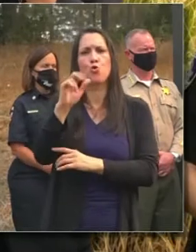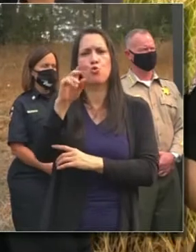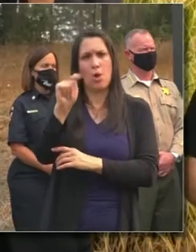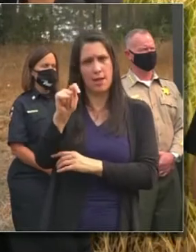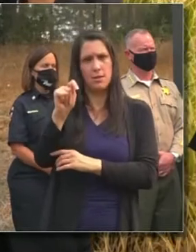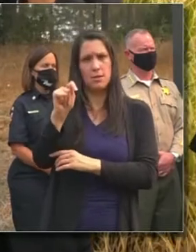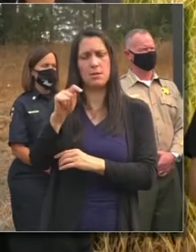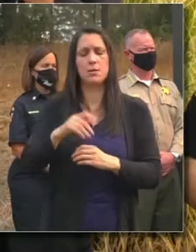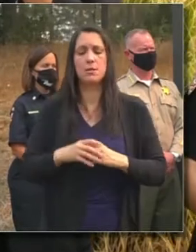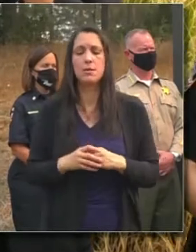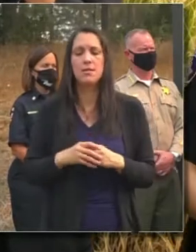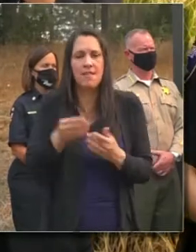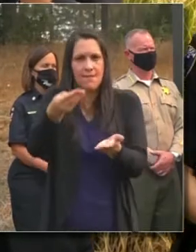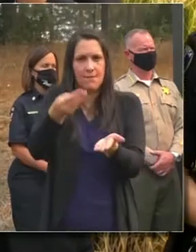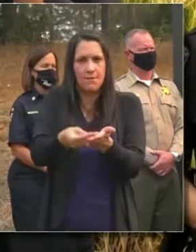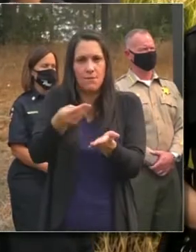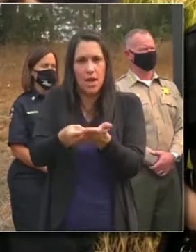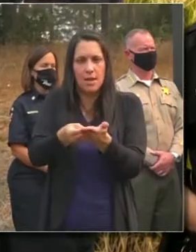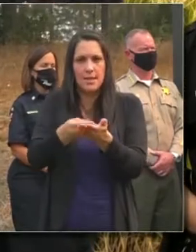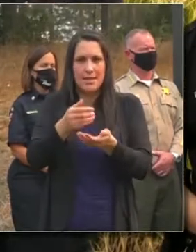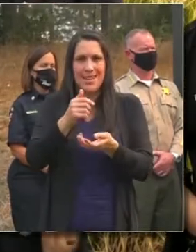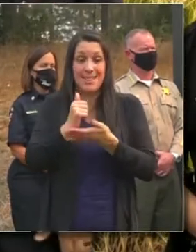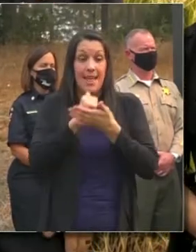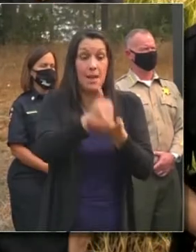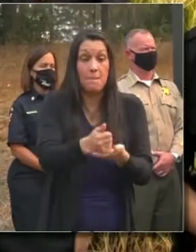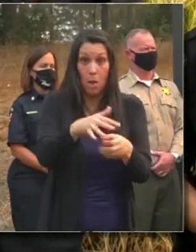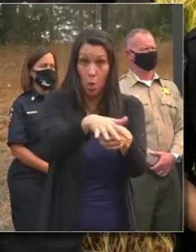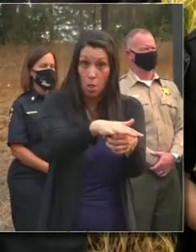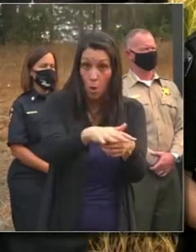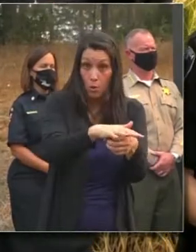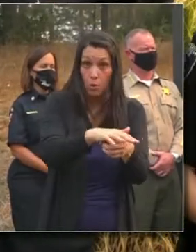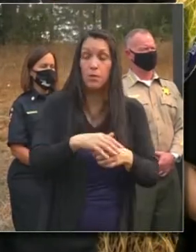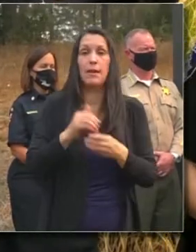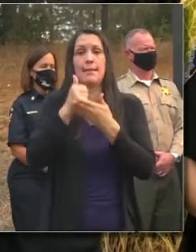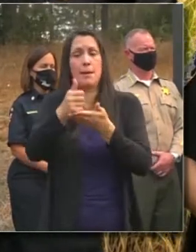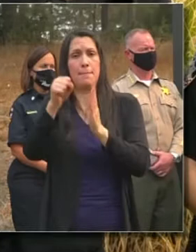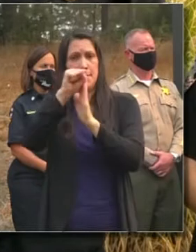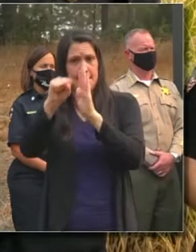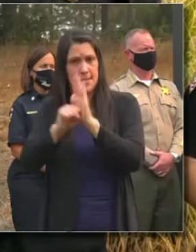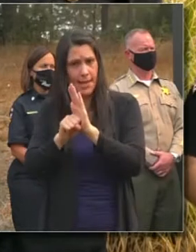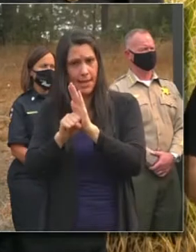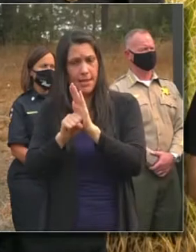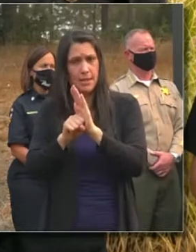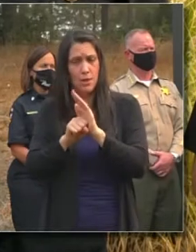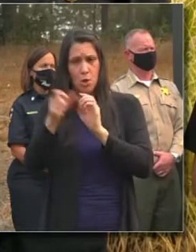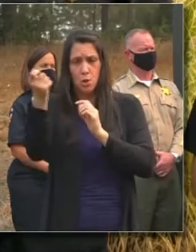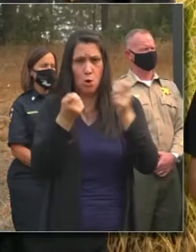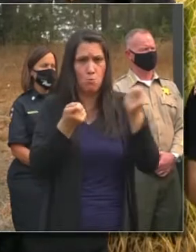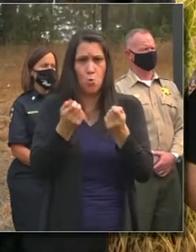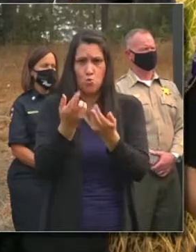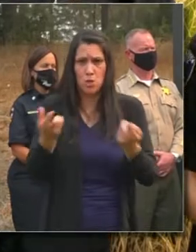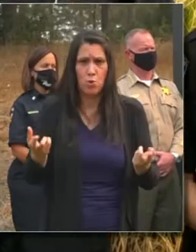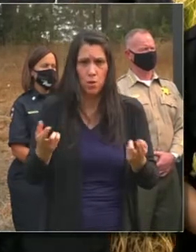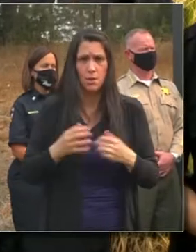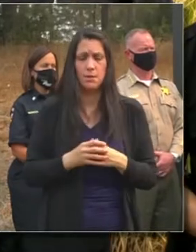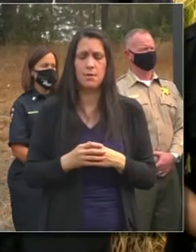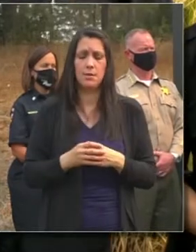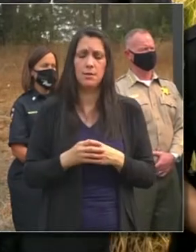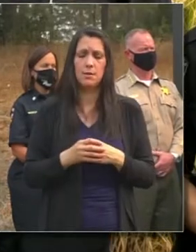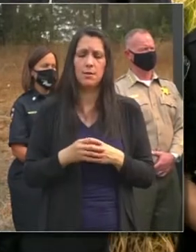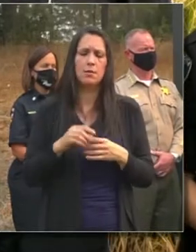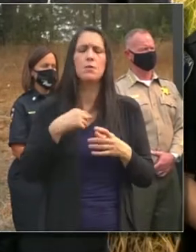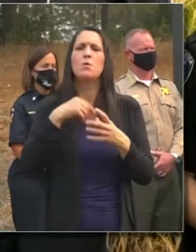una prima tanto del gobierno federal como de fema eso ayuda a los gobiernos locales y del estado para tener los recursos necesarios